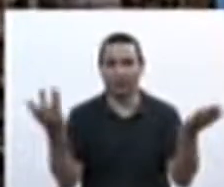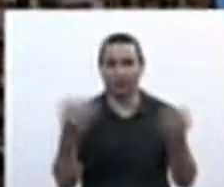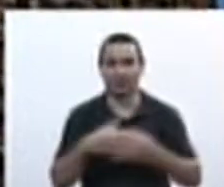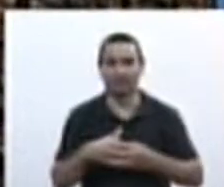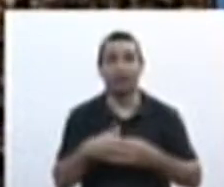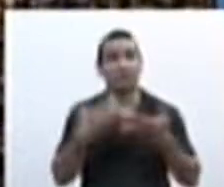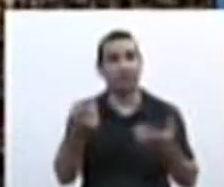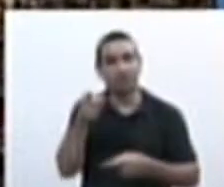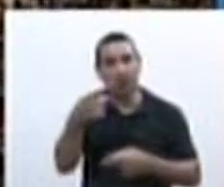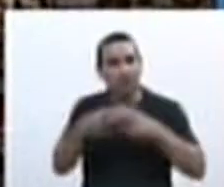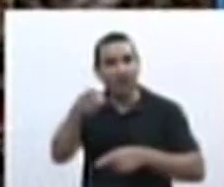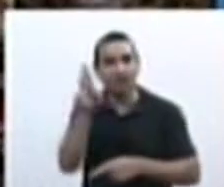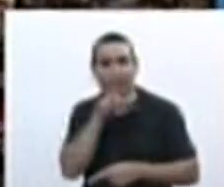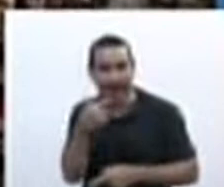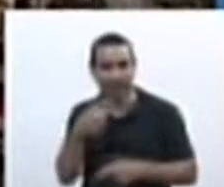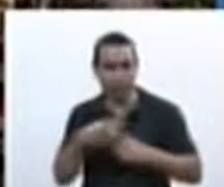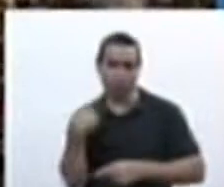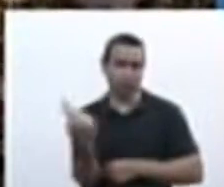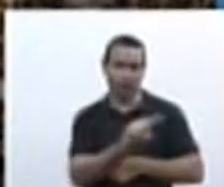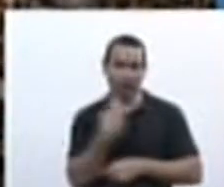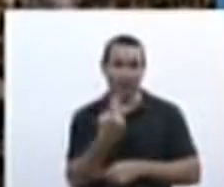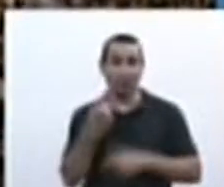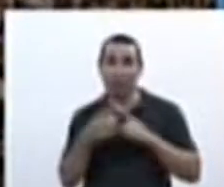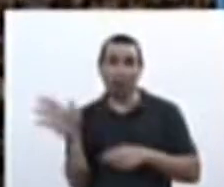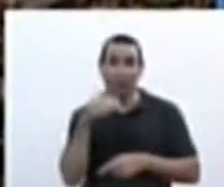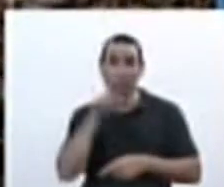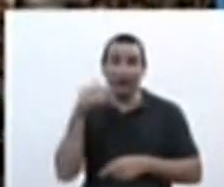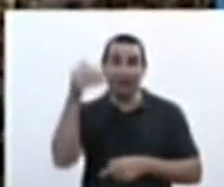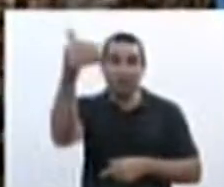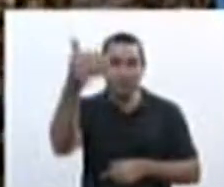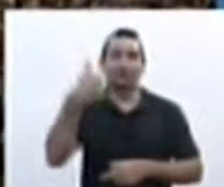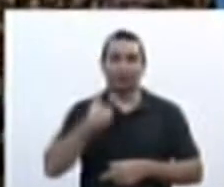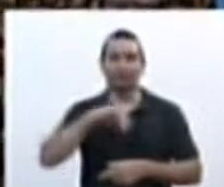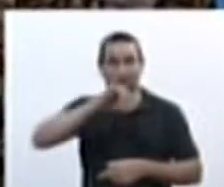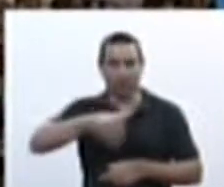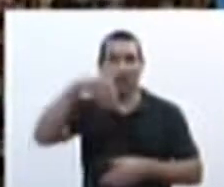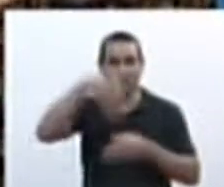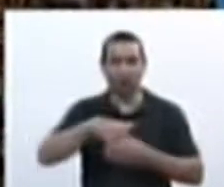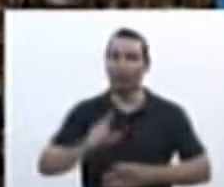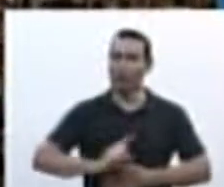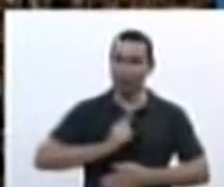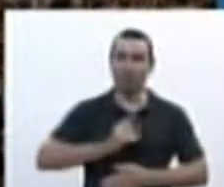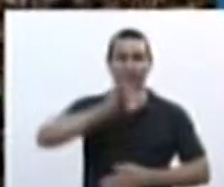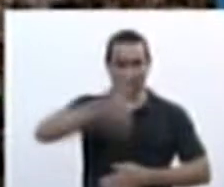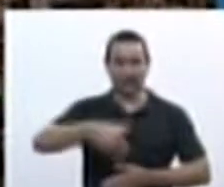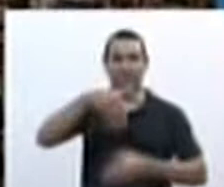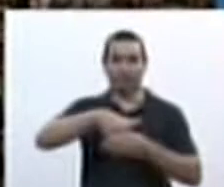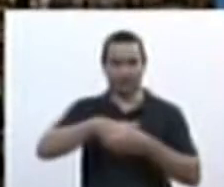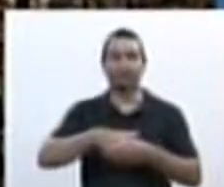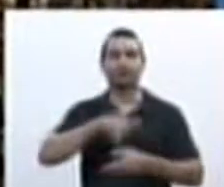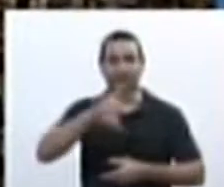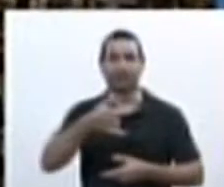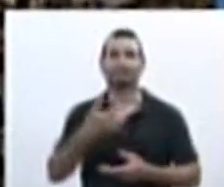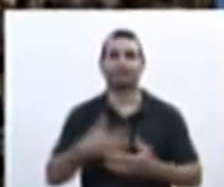Por ellas, por nosotras y por todas las que vienen, voy a acompañar muy orgullosa el proyecto de